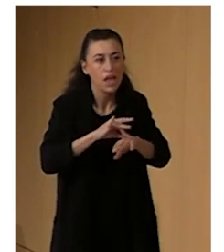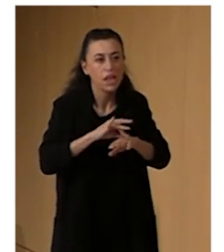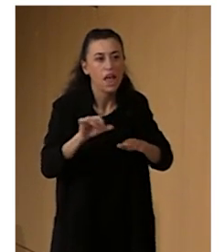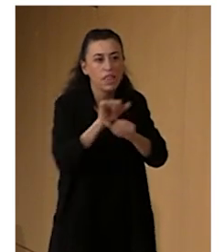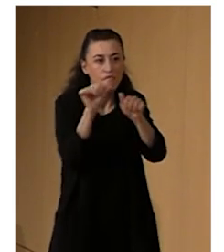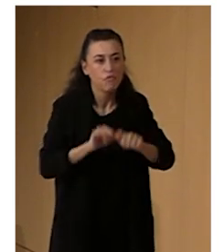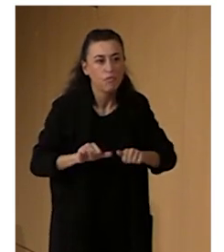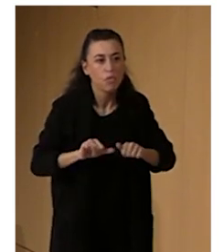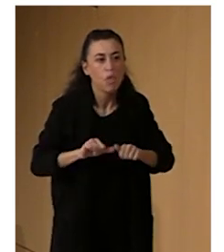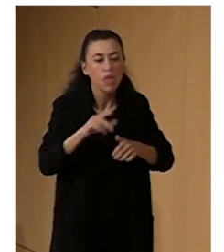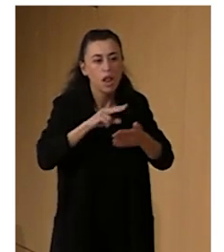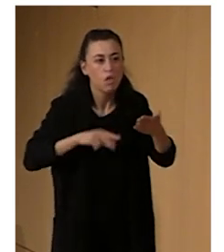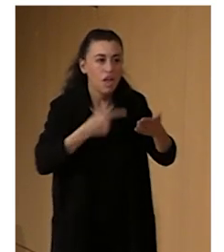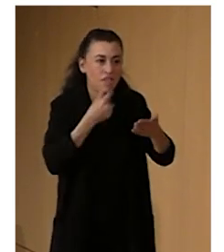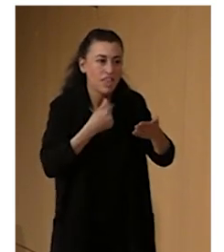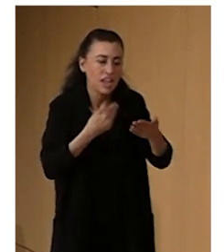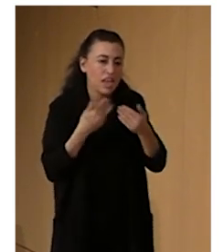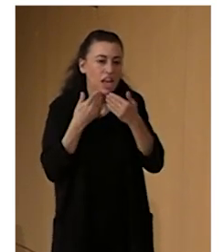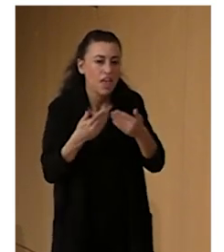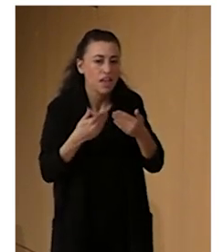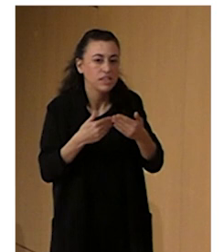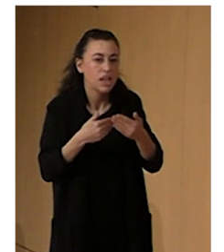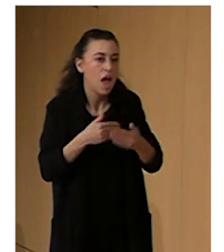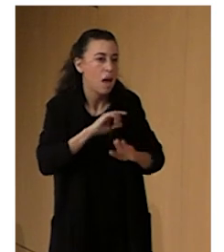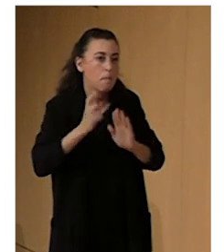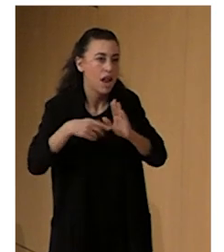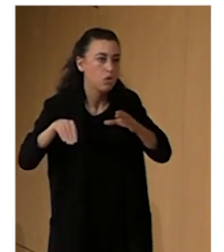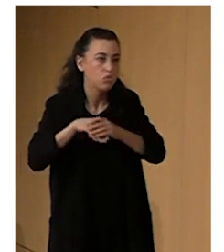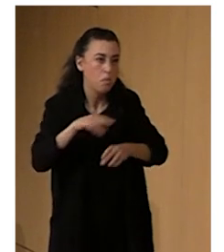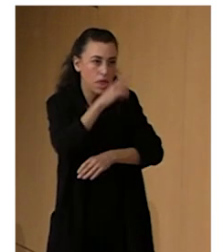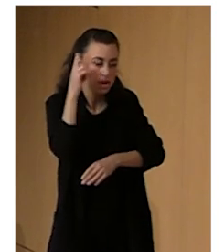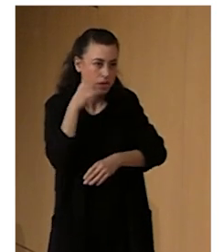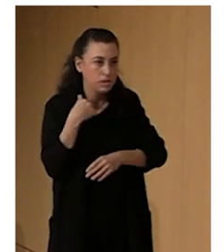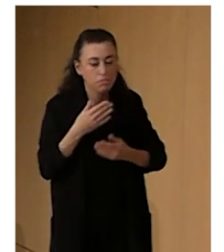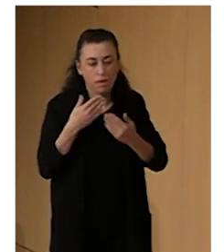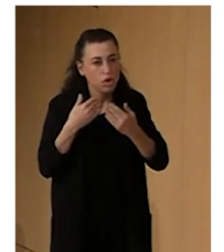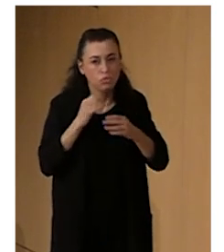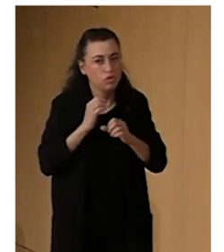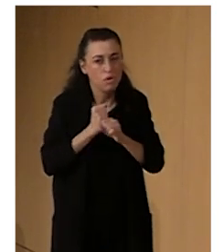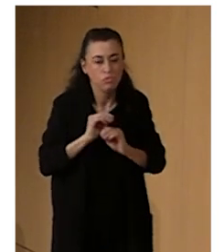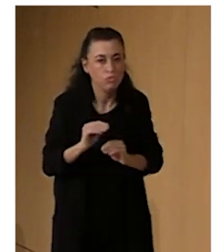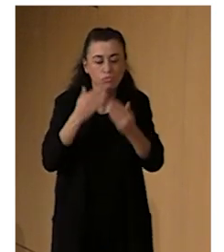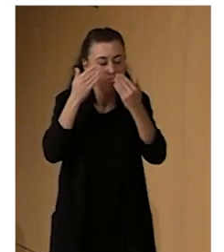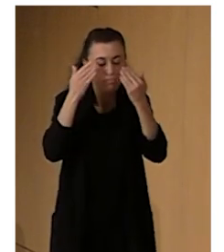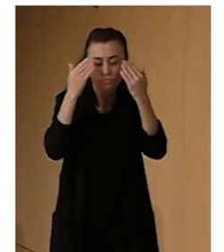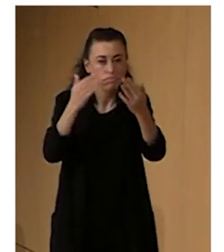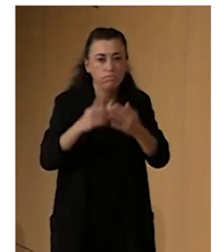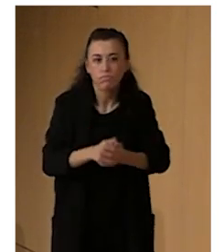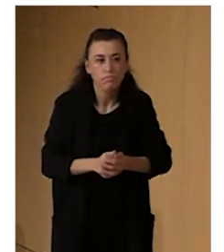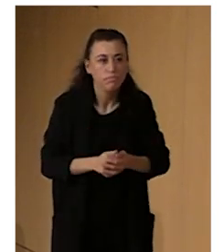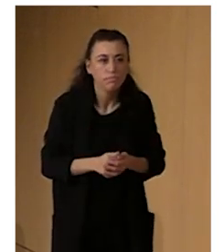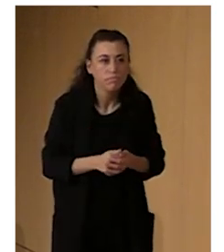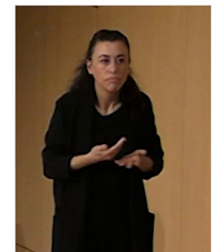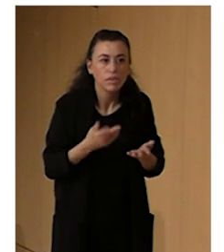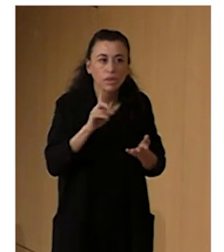plena inclusión Madrid a las a los que aprovecho para para agradecer y felicitar por su por su su trabajo también las audioguías en